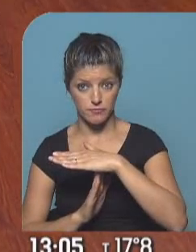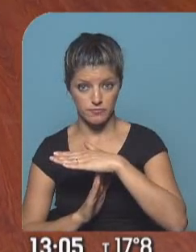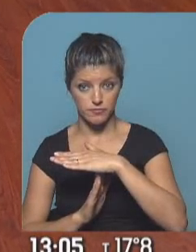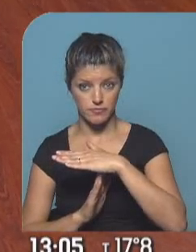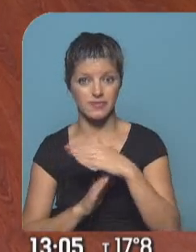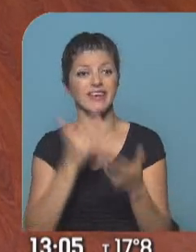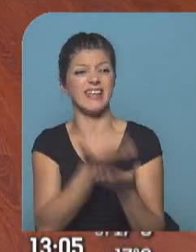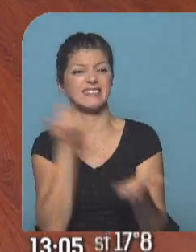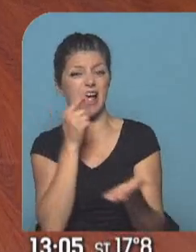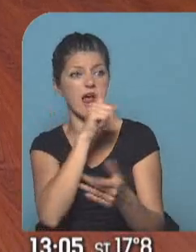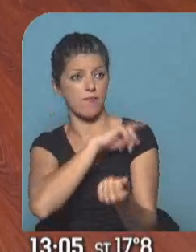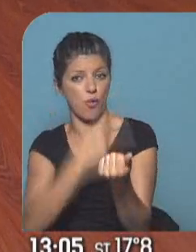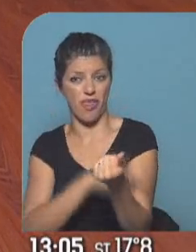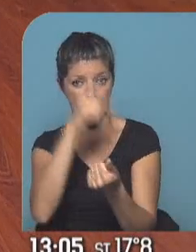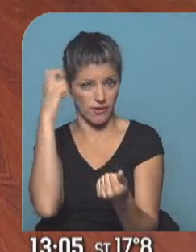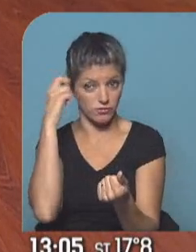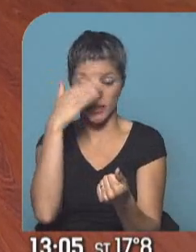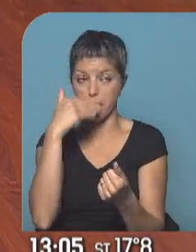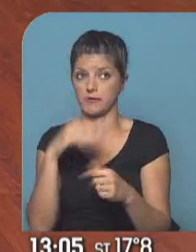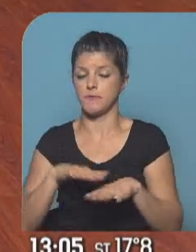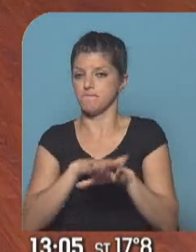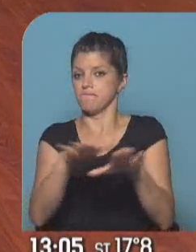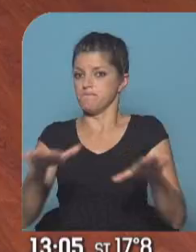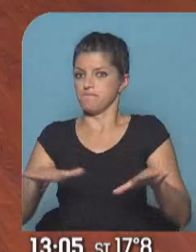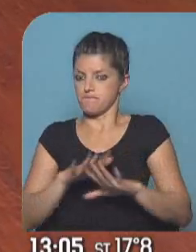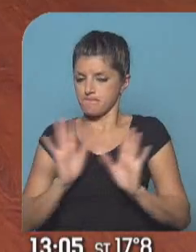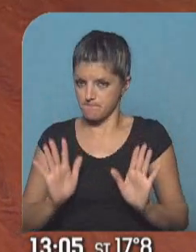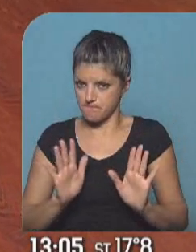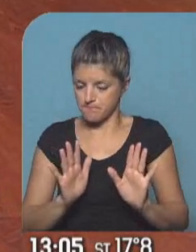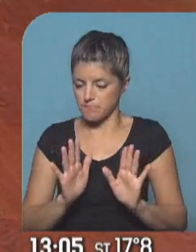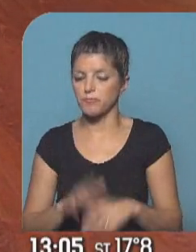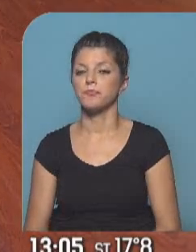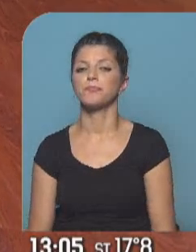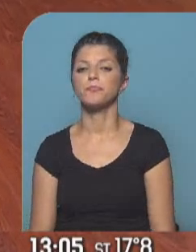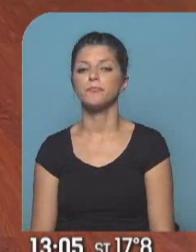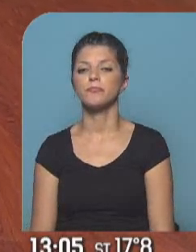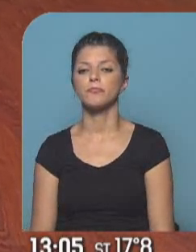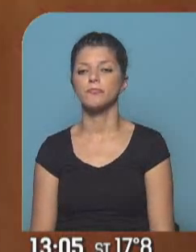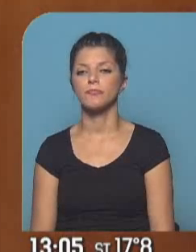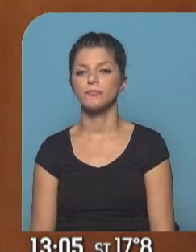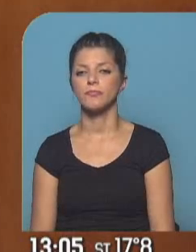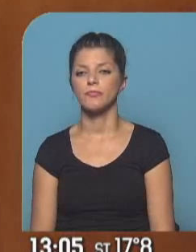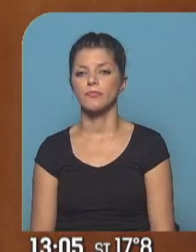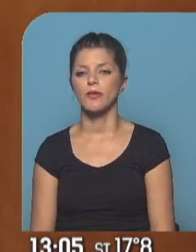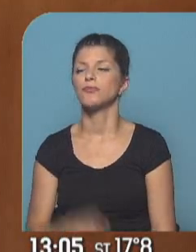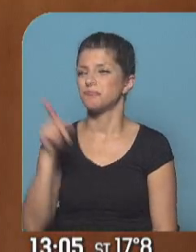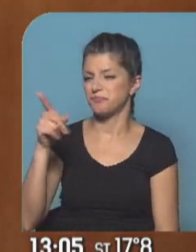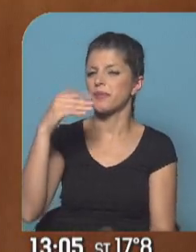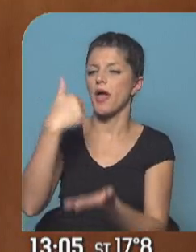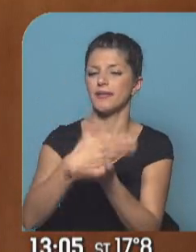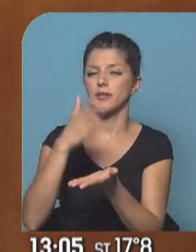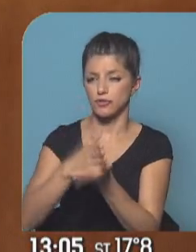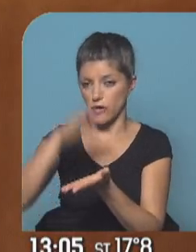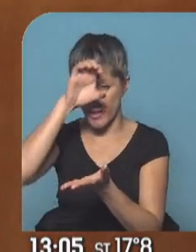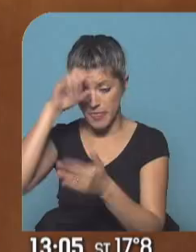funciones, después tiene que retroceder. Hay un intento de poner en marcha todo este arco minero a partir